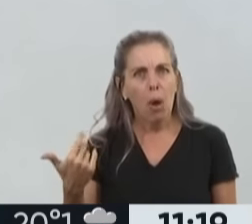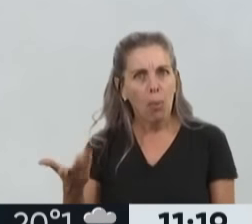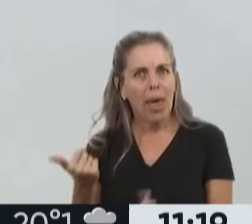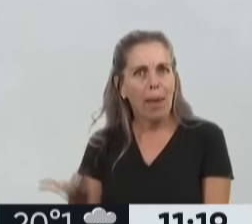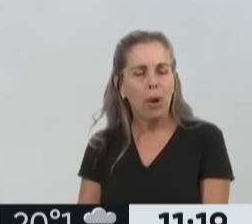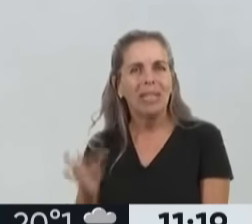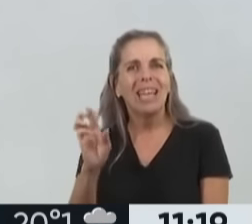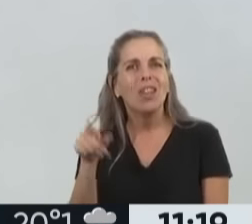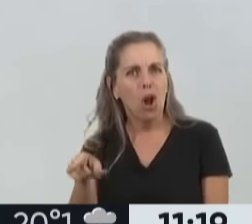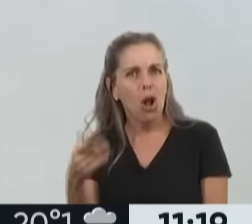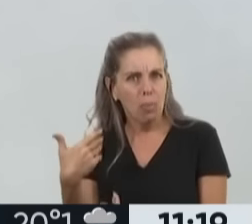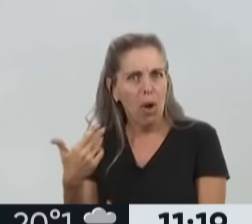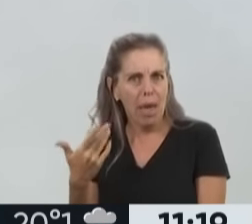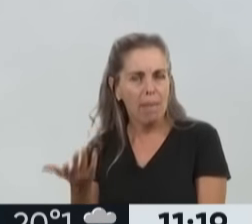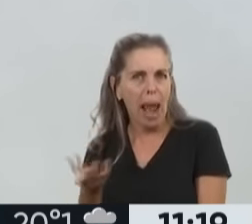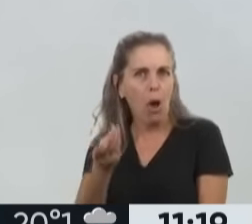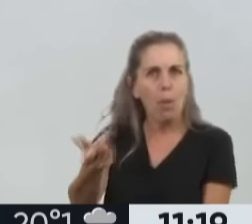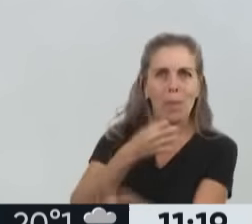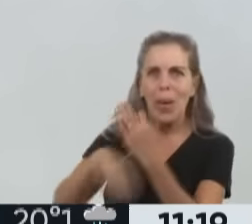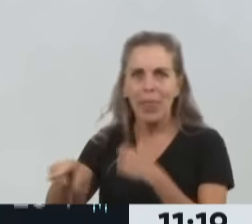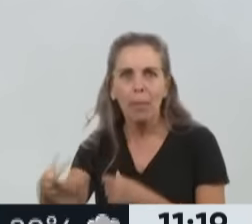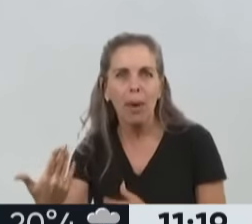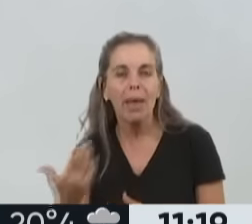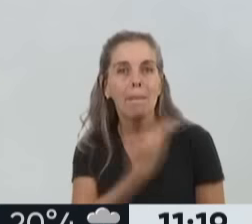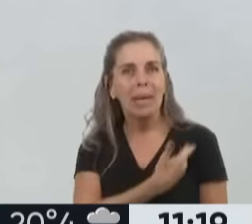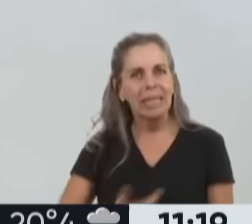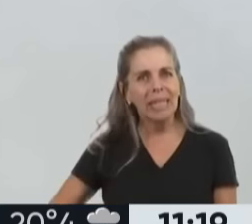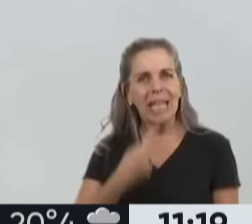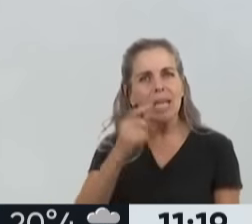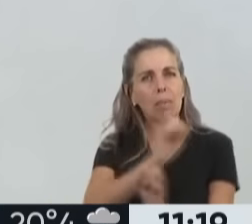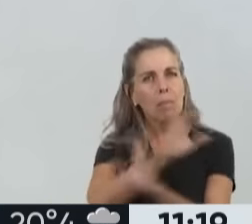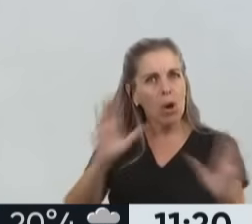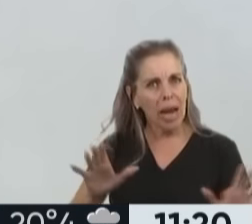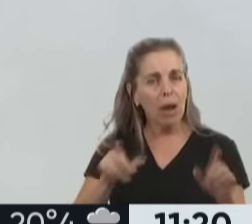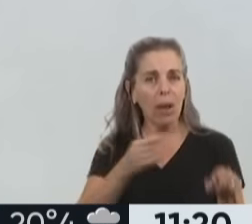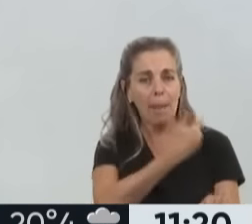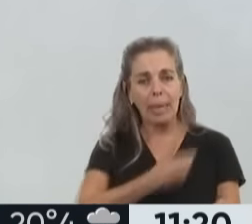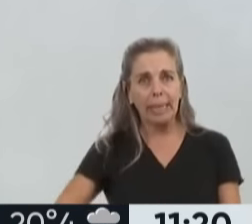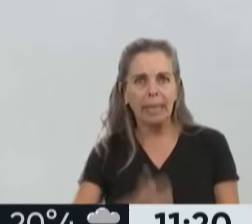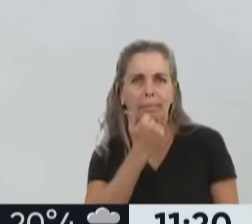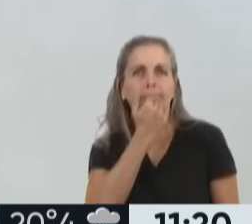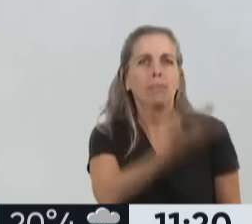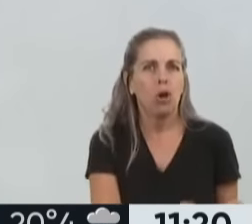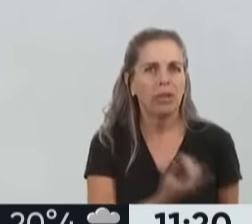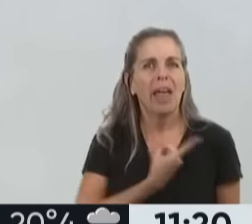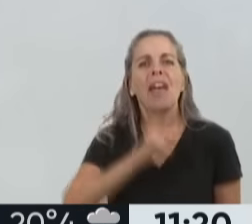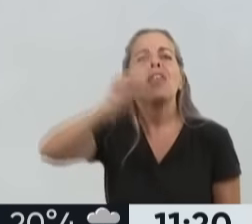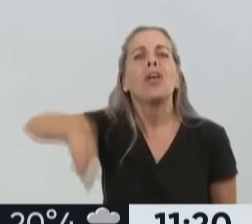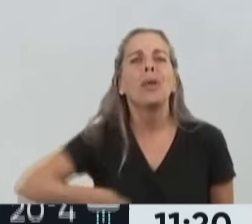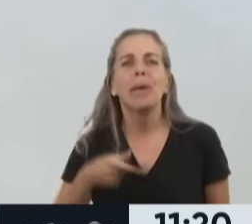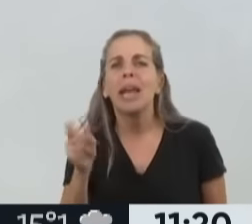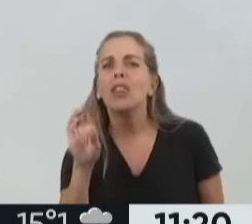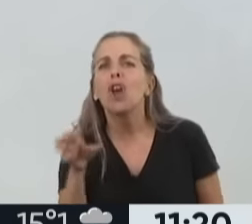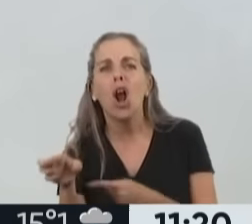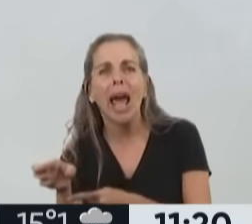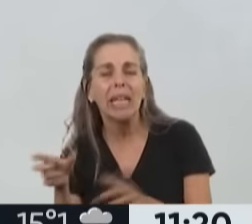punto tal de que él enfatiza técnic textualmente a importa un rábano De dónde es ese dinero Y si